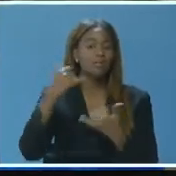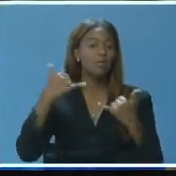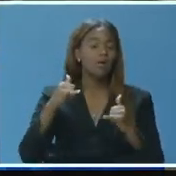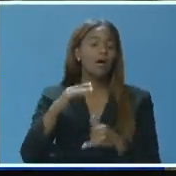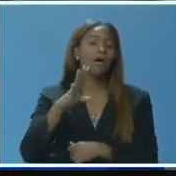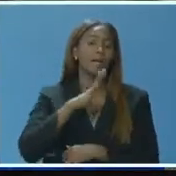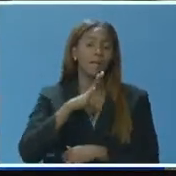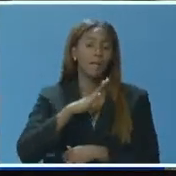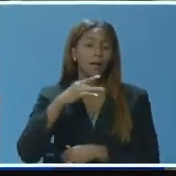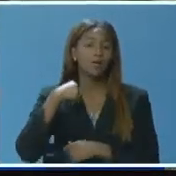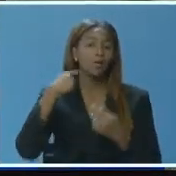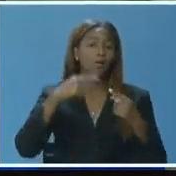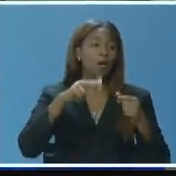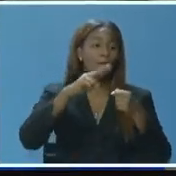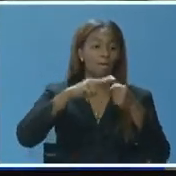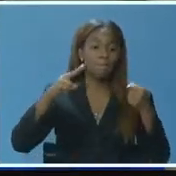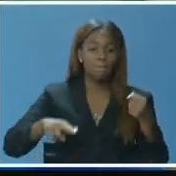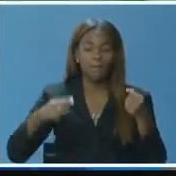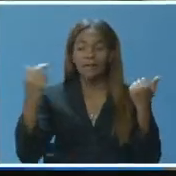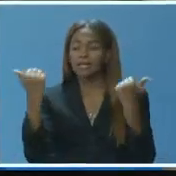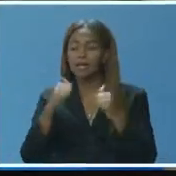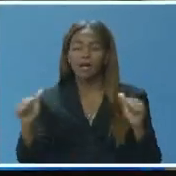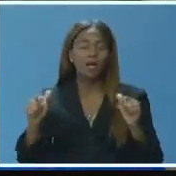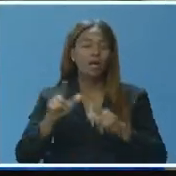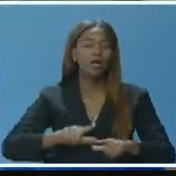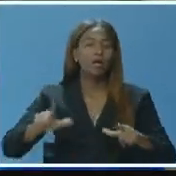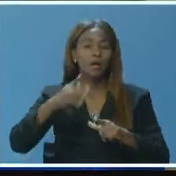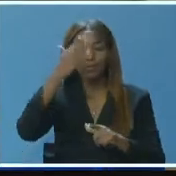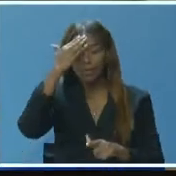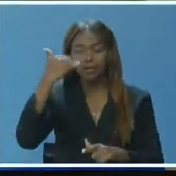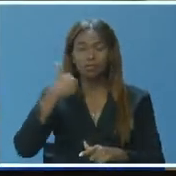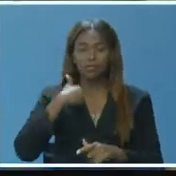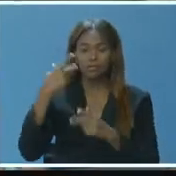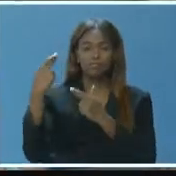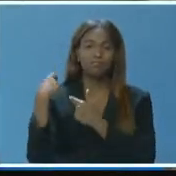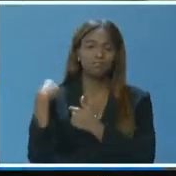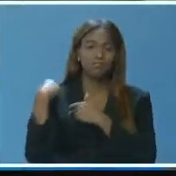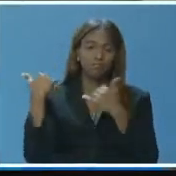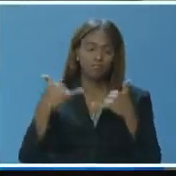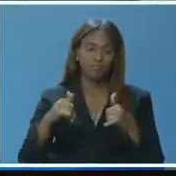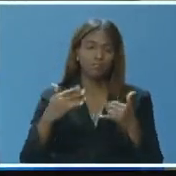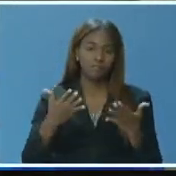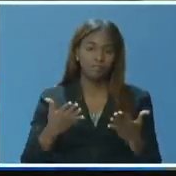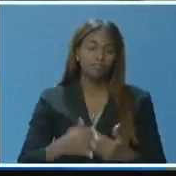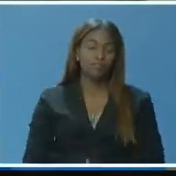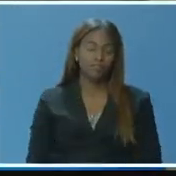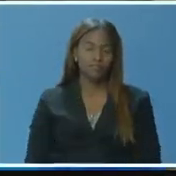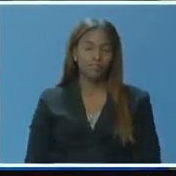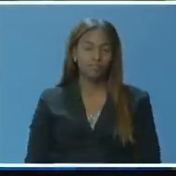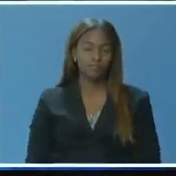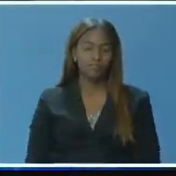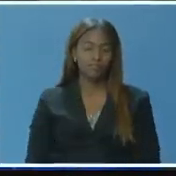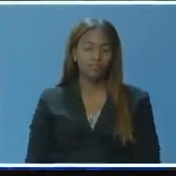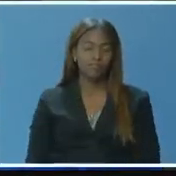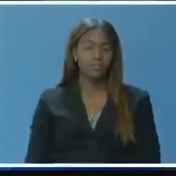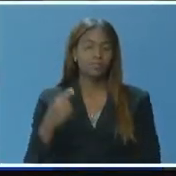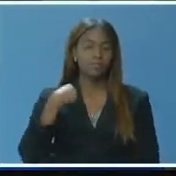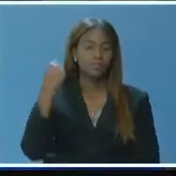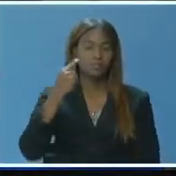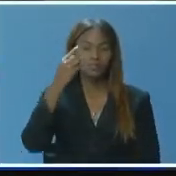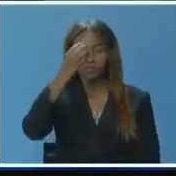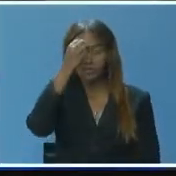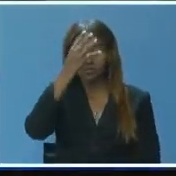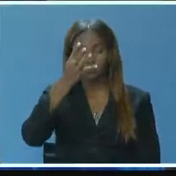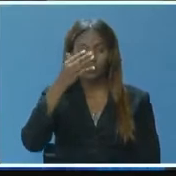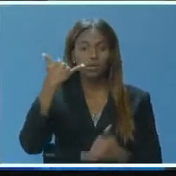en Atomayor, juegue en Mauricio, en San Lázaro, donde sea, porque es mi reputación, si juego mal, es mi reputación que se daña. Y yo siempre dije eso, a jugar